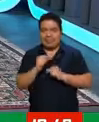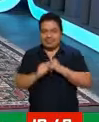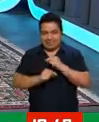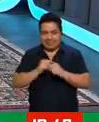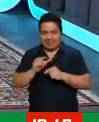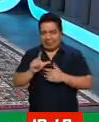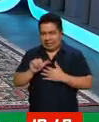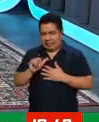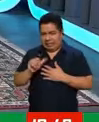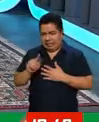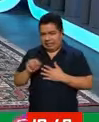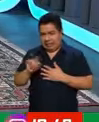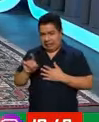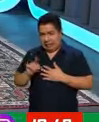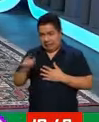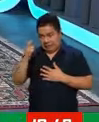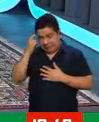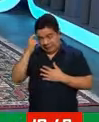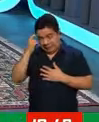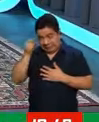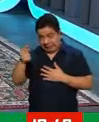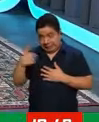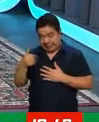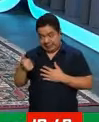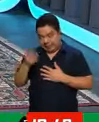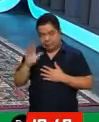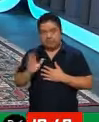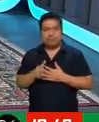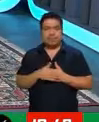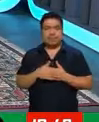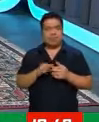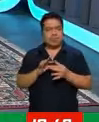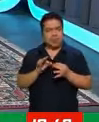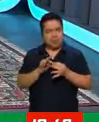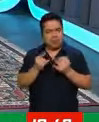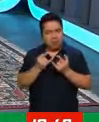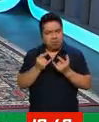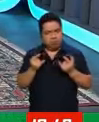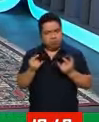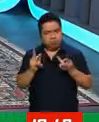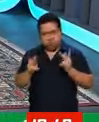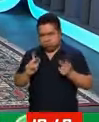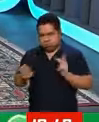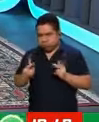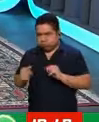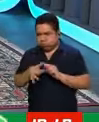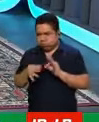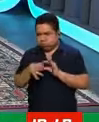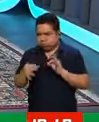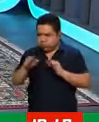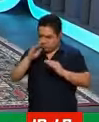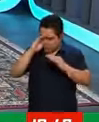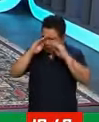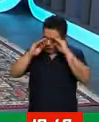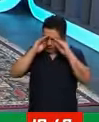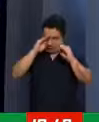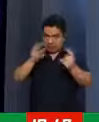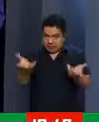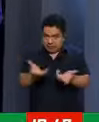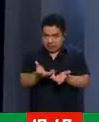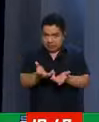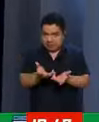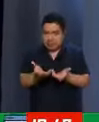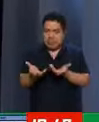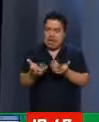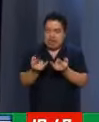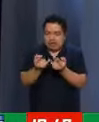Lili Tellez, señora King, en el multiverso. Oiga, y se va esto contando. O sea, lo van platicando y van haciendo la reflexión ustedes. En